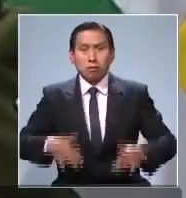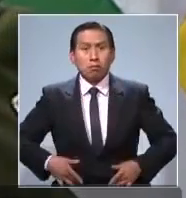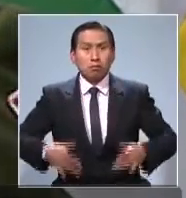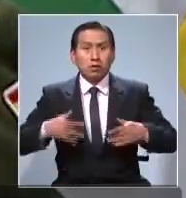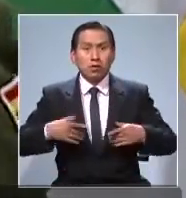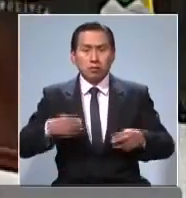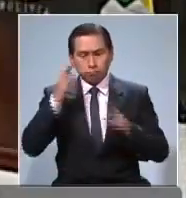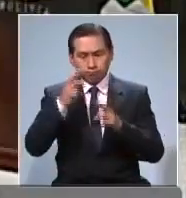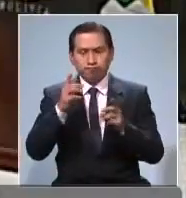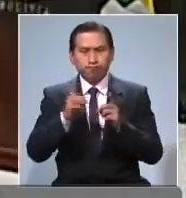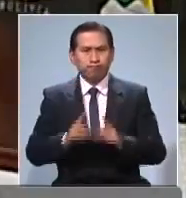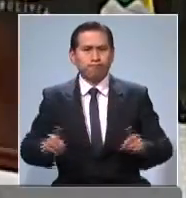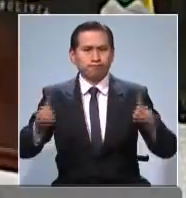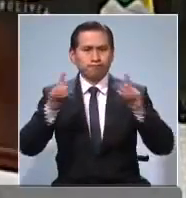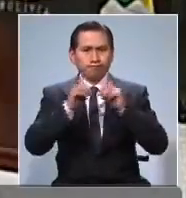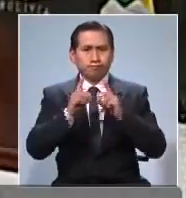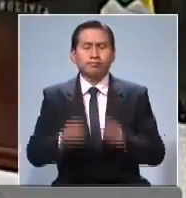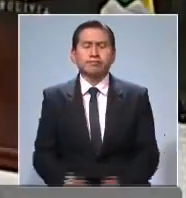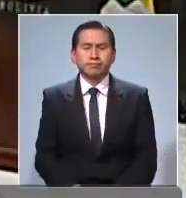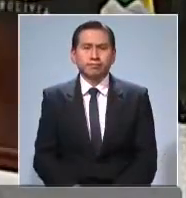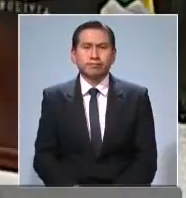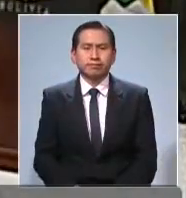con dignidad.